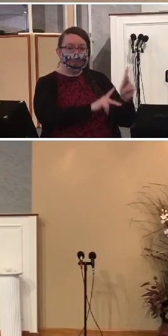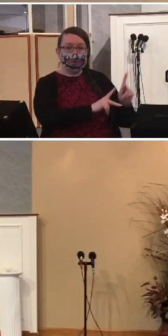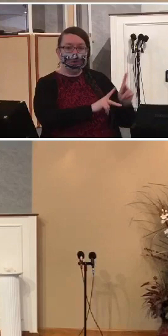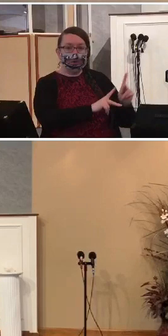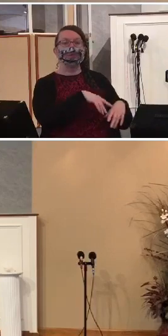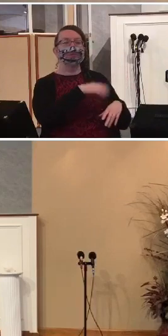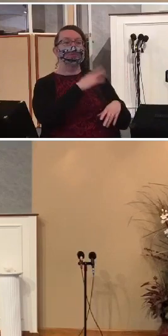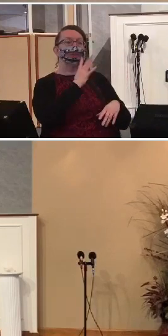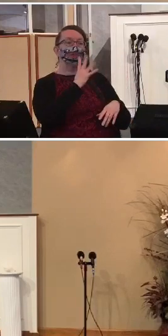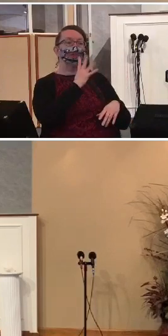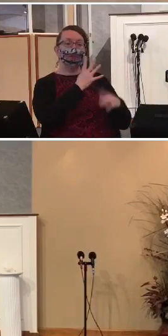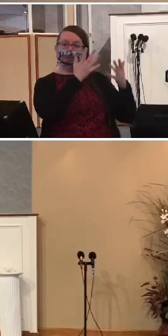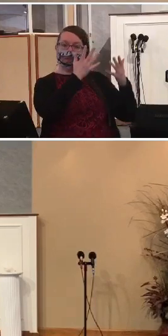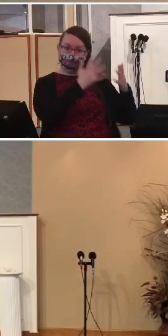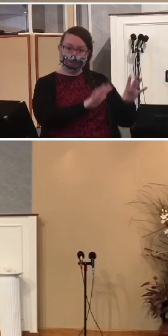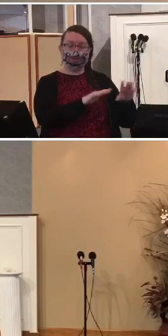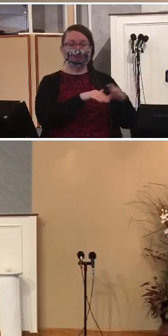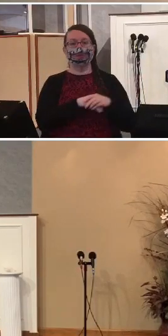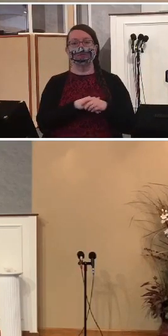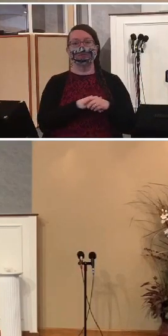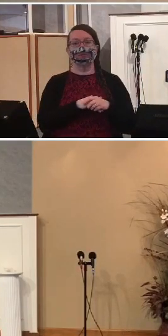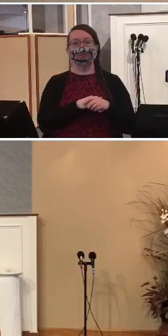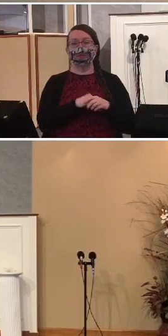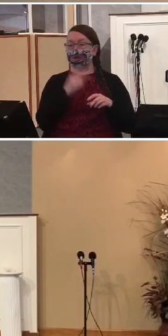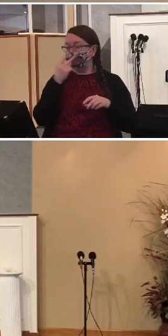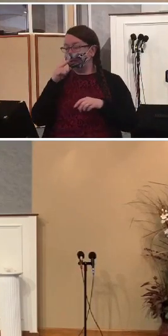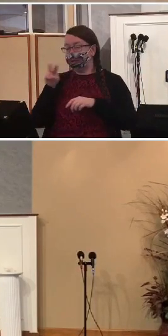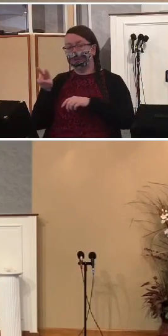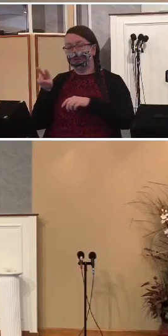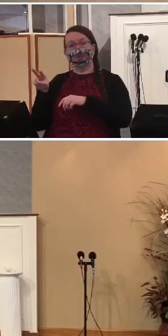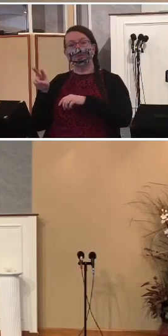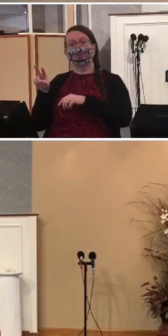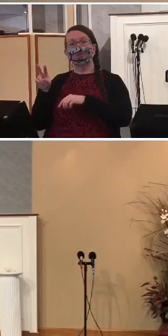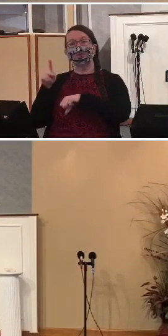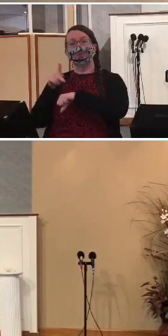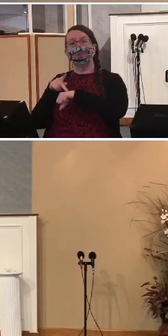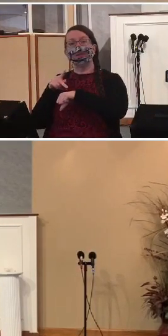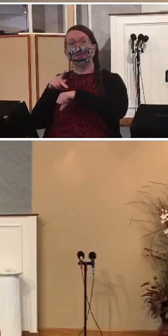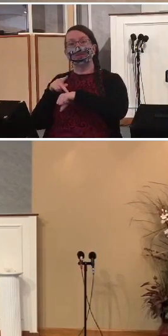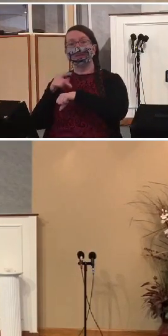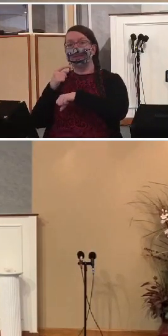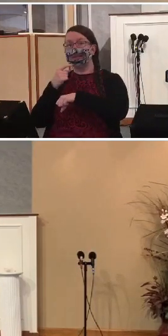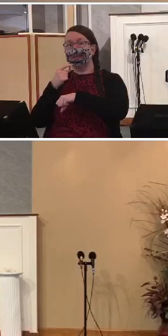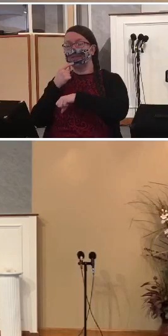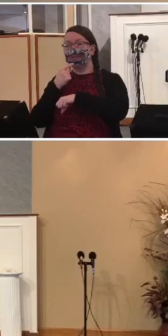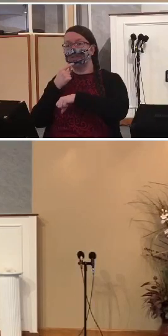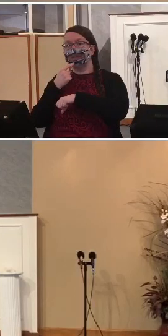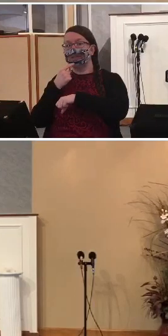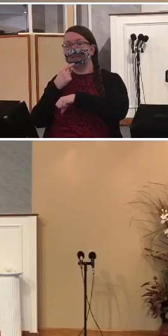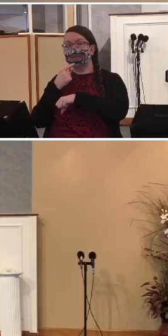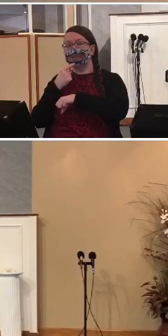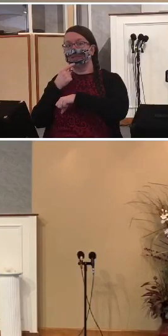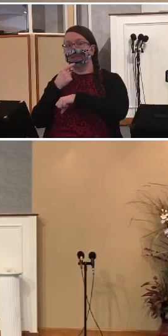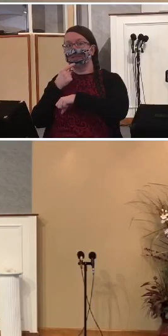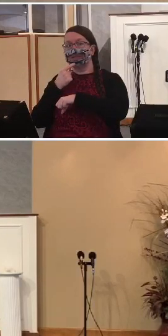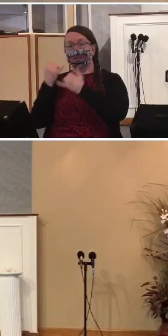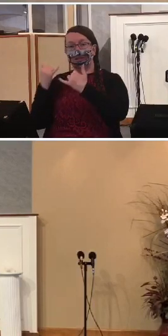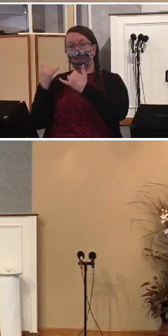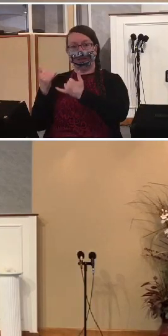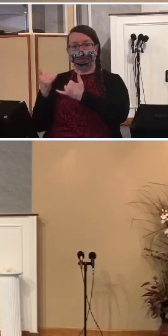enseñarle a las personas y en lo que empezó a hablar y enseñar a las personas se volteó a Pedro y le dijo a él,